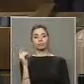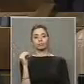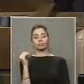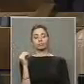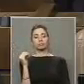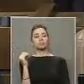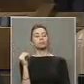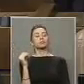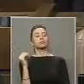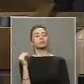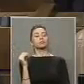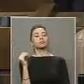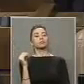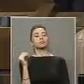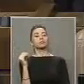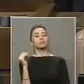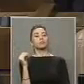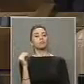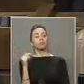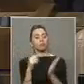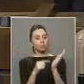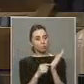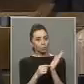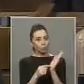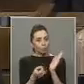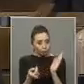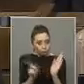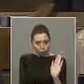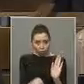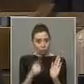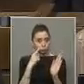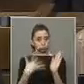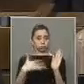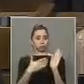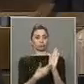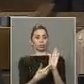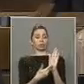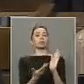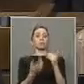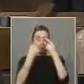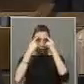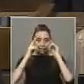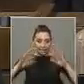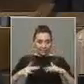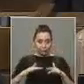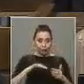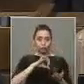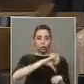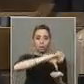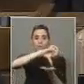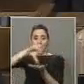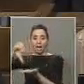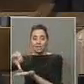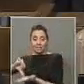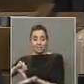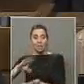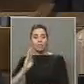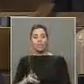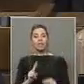no deja de recobrar su vigencia a la luz del esfuerzo que los países debemos de hacer